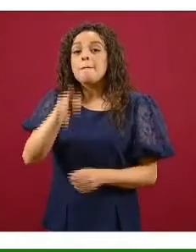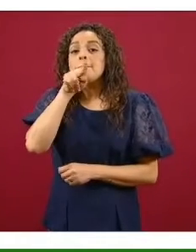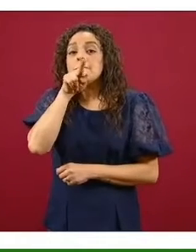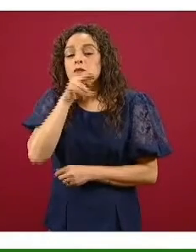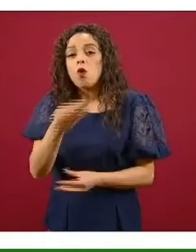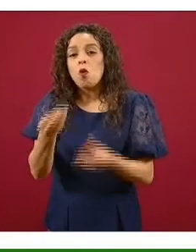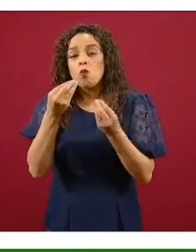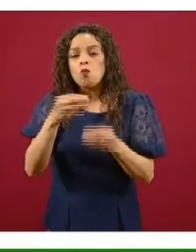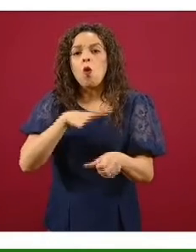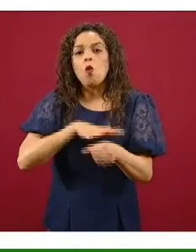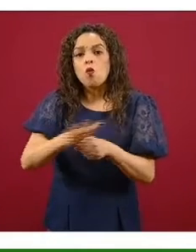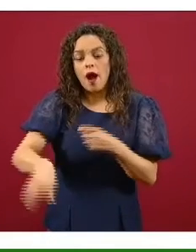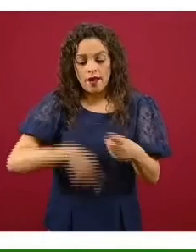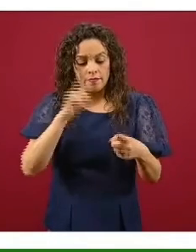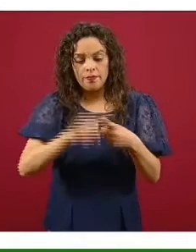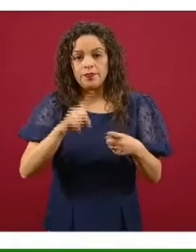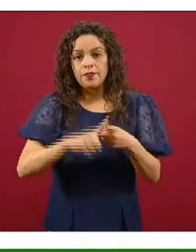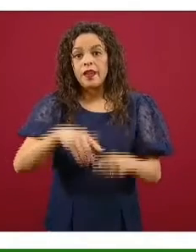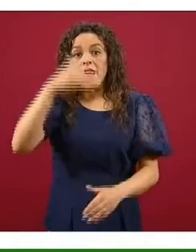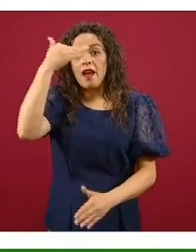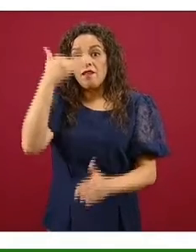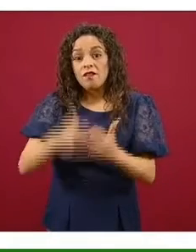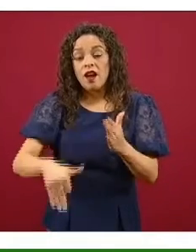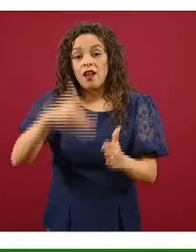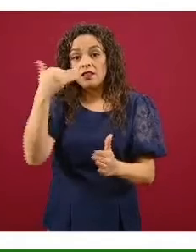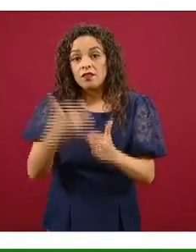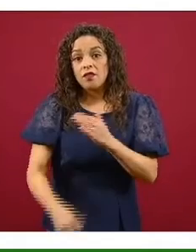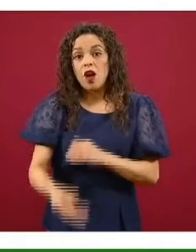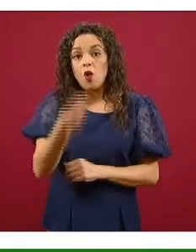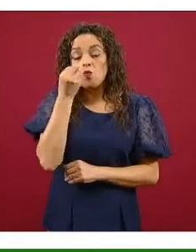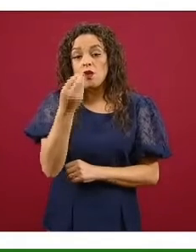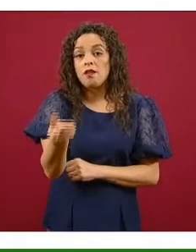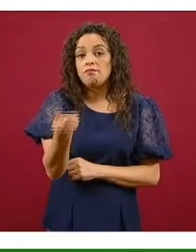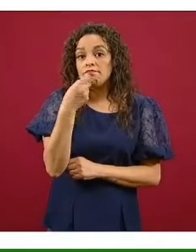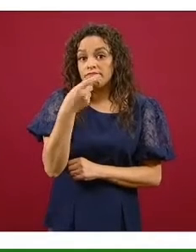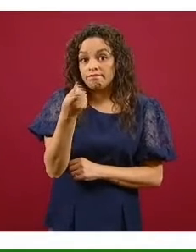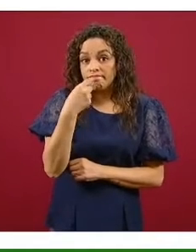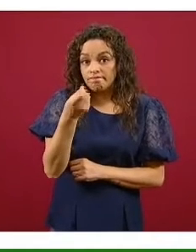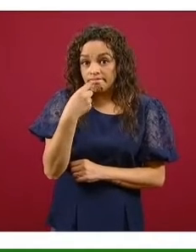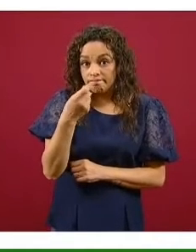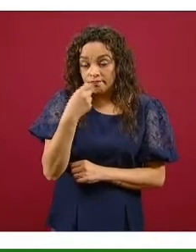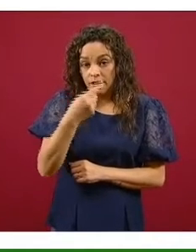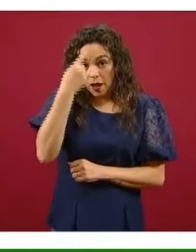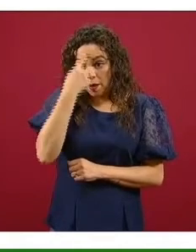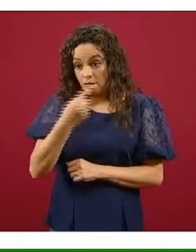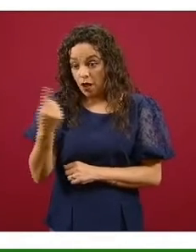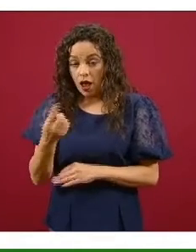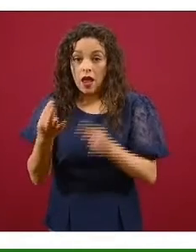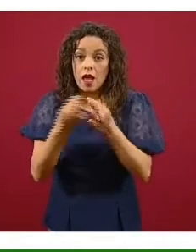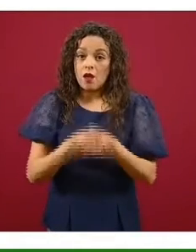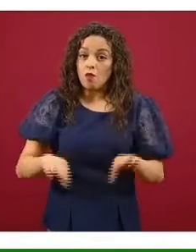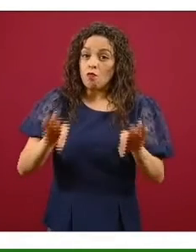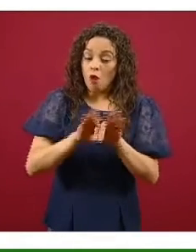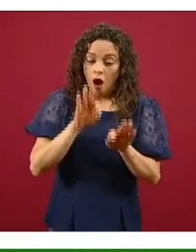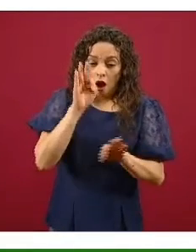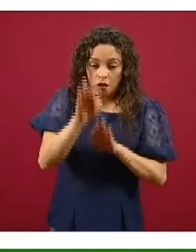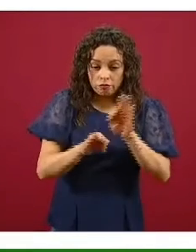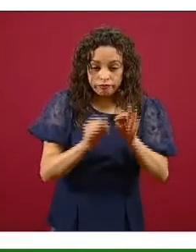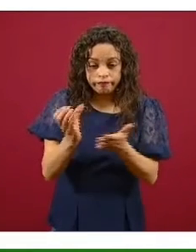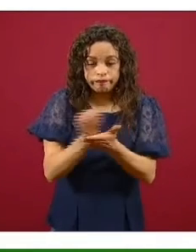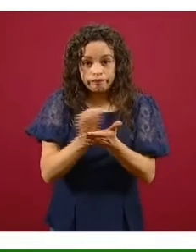de medicamentos. Y esta falta de abasto de medicamentos puede ser para tratamientos tan importantes como son los